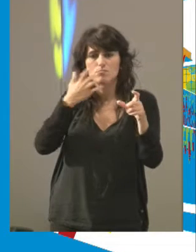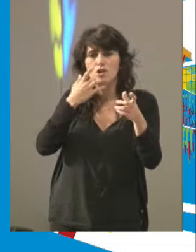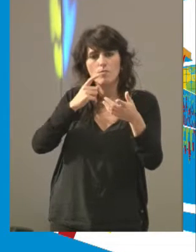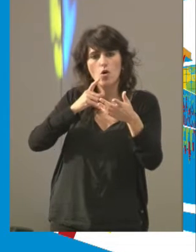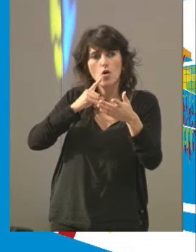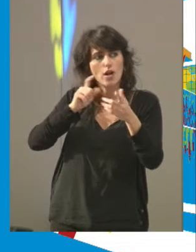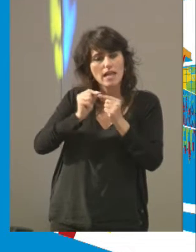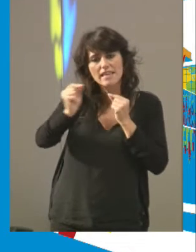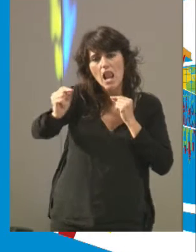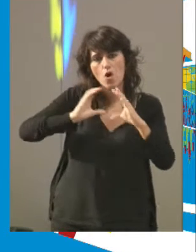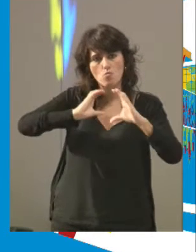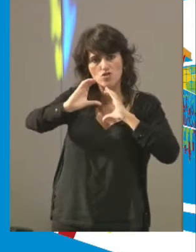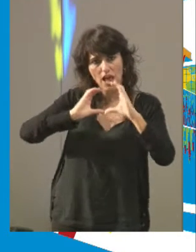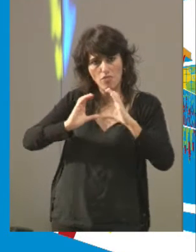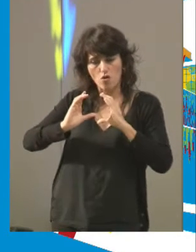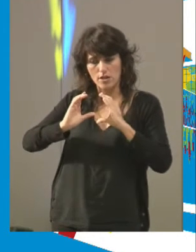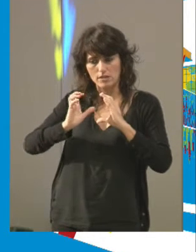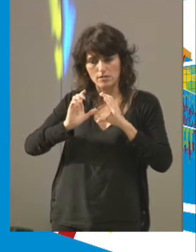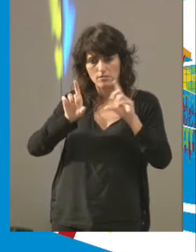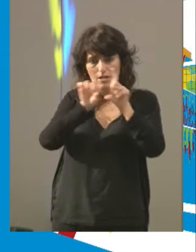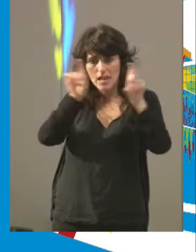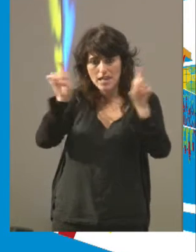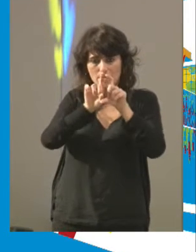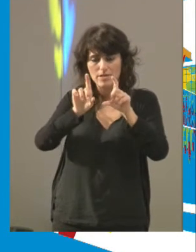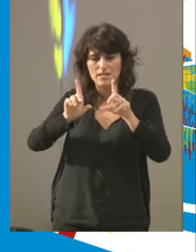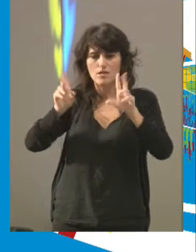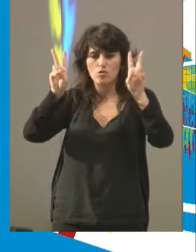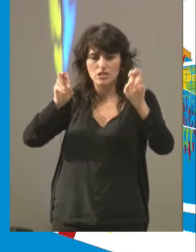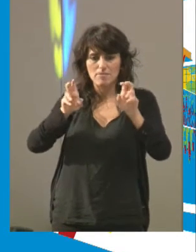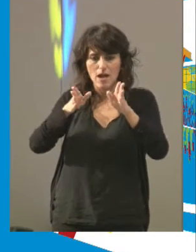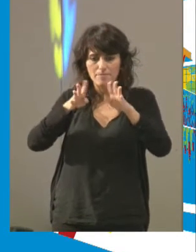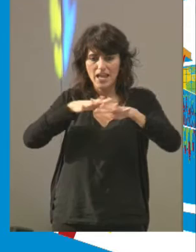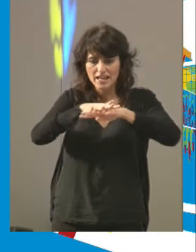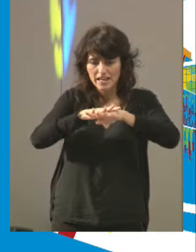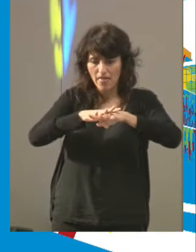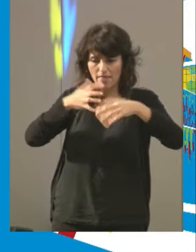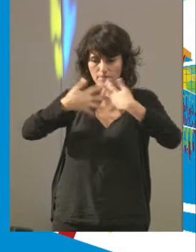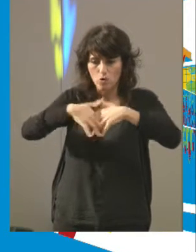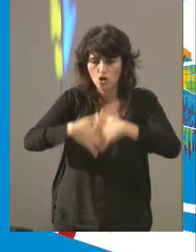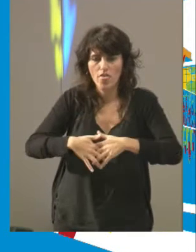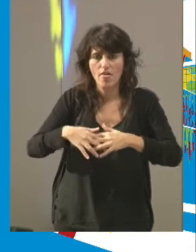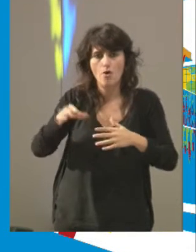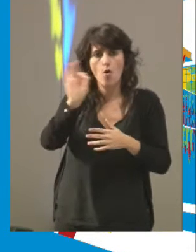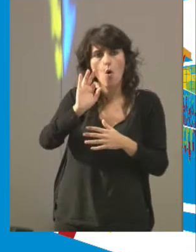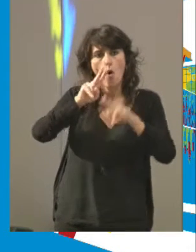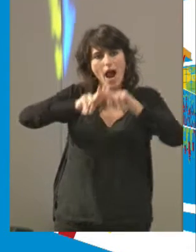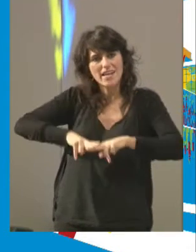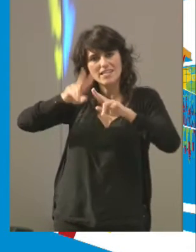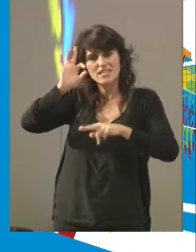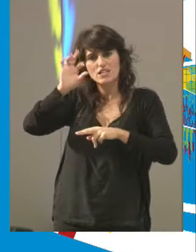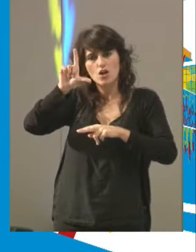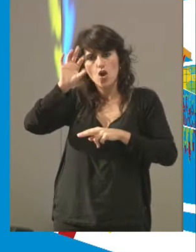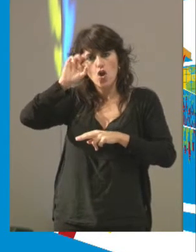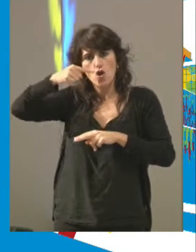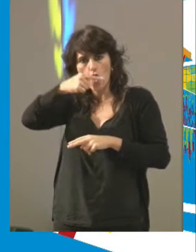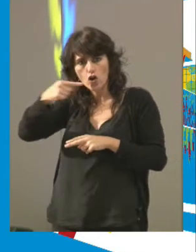telecomunicaciones, estamos recibiendo temas de monitorización de red, de análisis de logs. Antes se